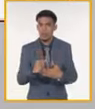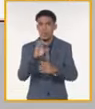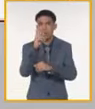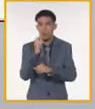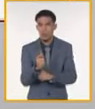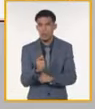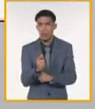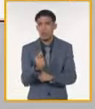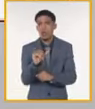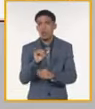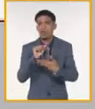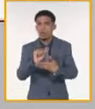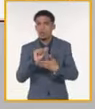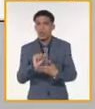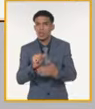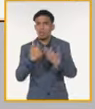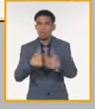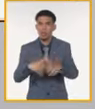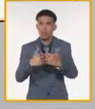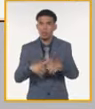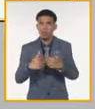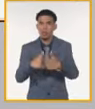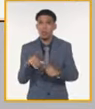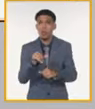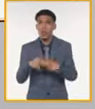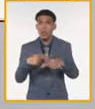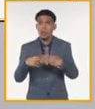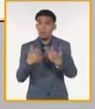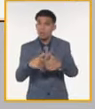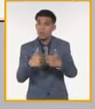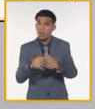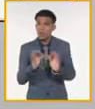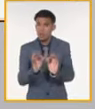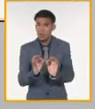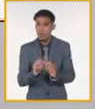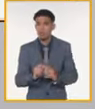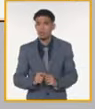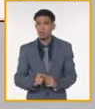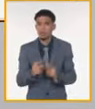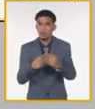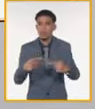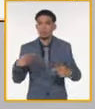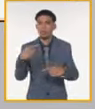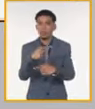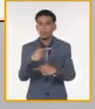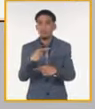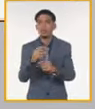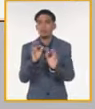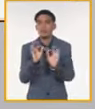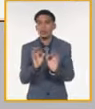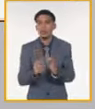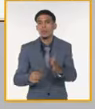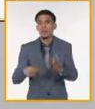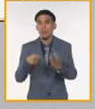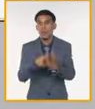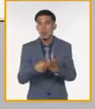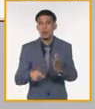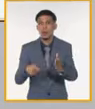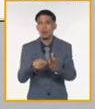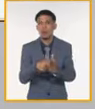bienes servicios producciones y también de generar recursos que son recursos financieros fundamentalmente para los presupuestos para los